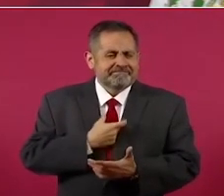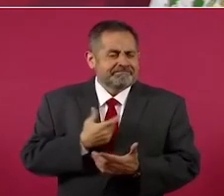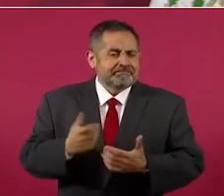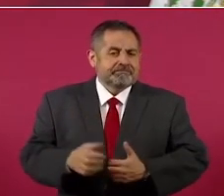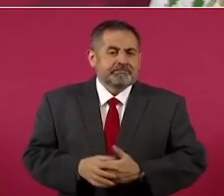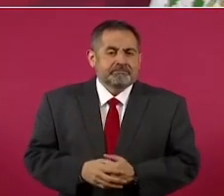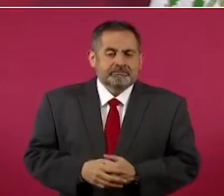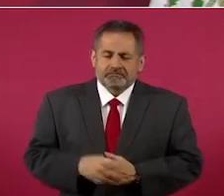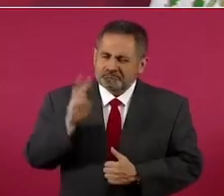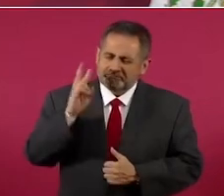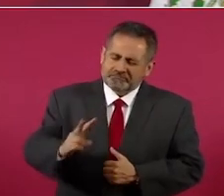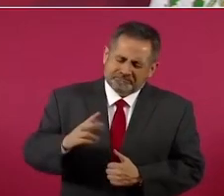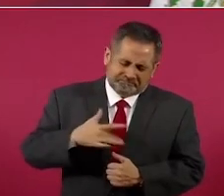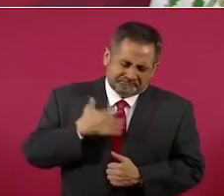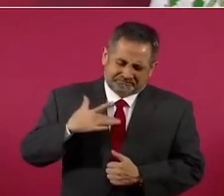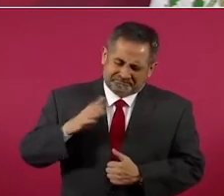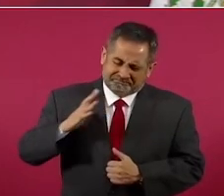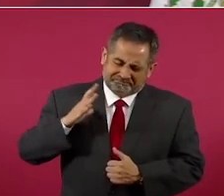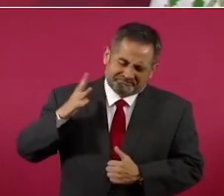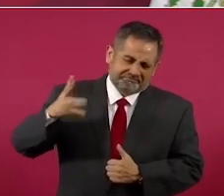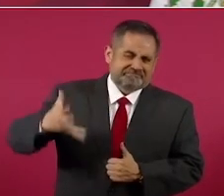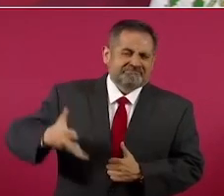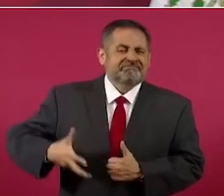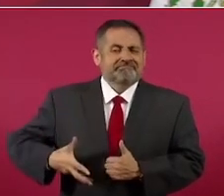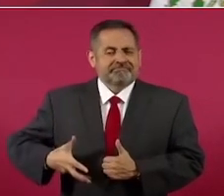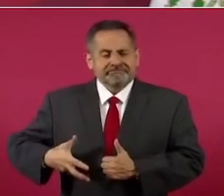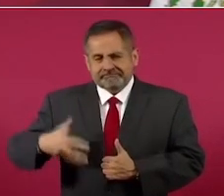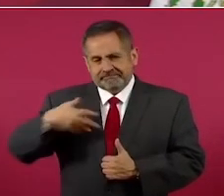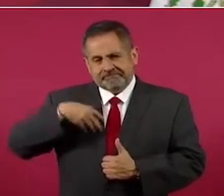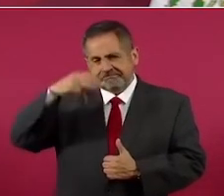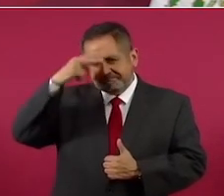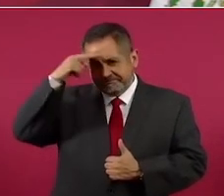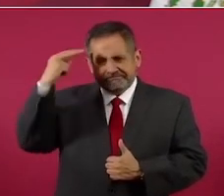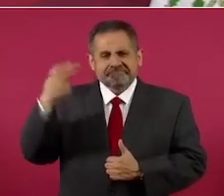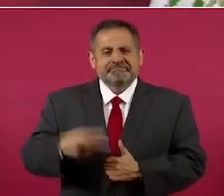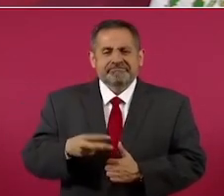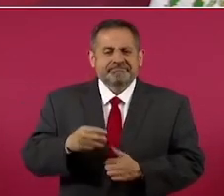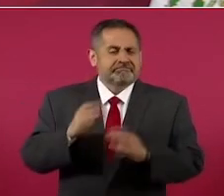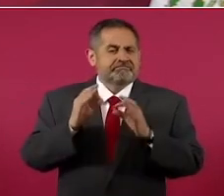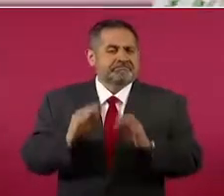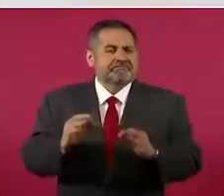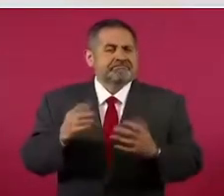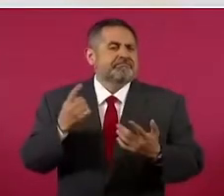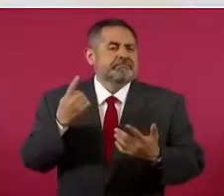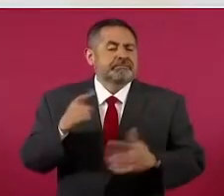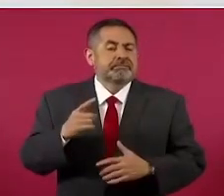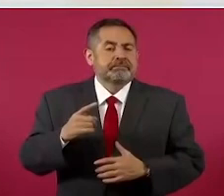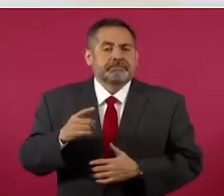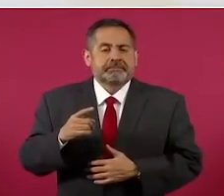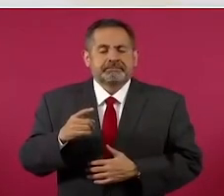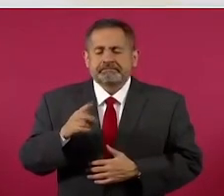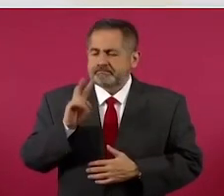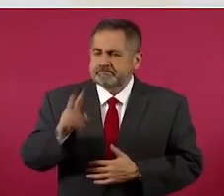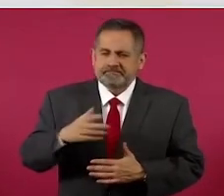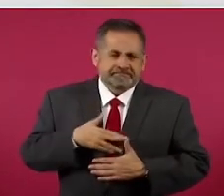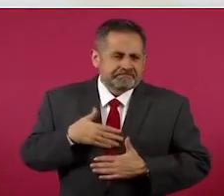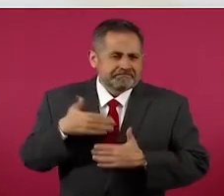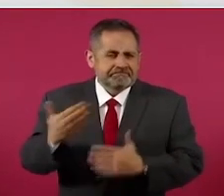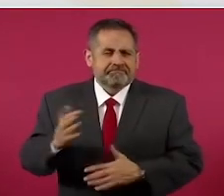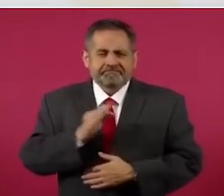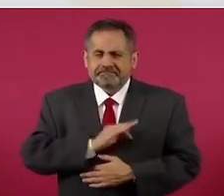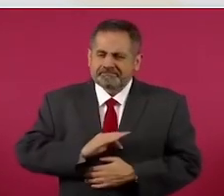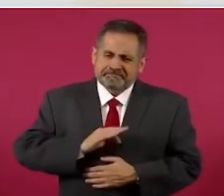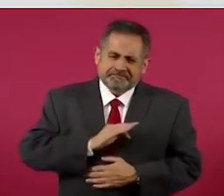Es un orgullo para México y nuestras más sinceras felicitaciones